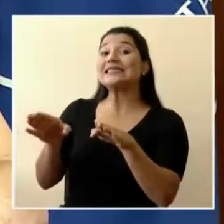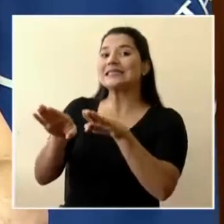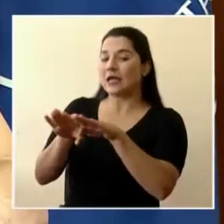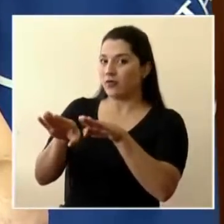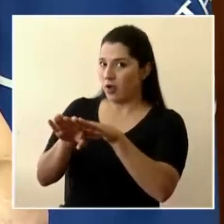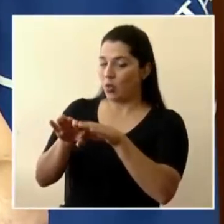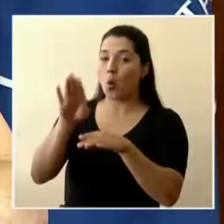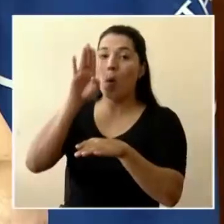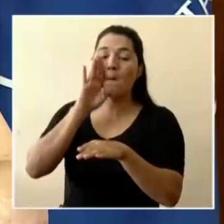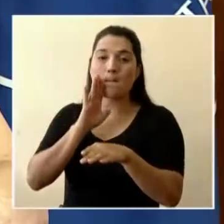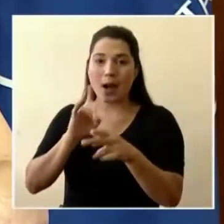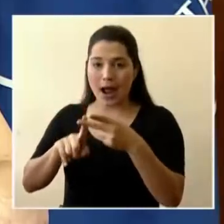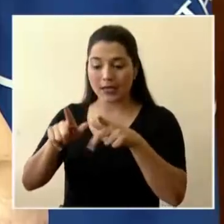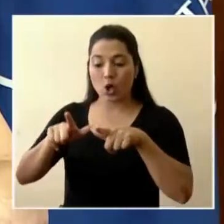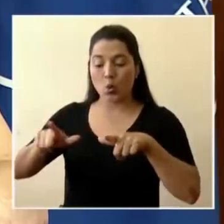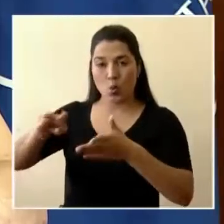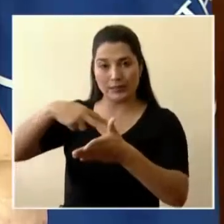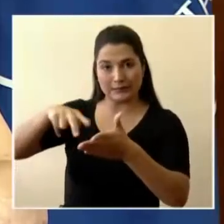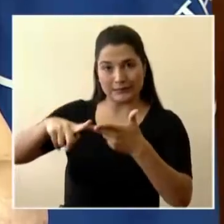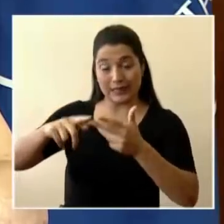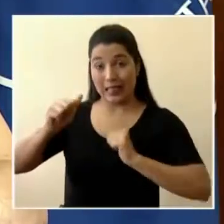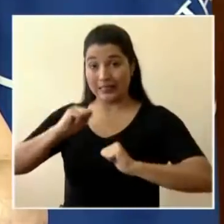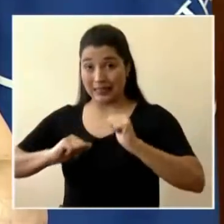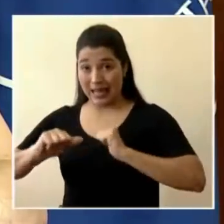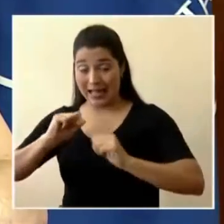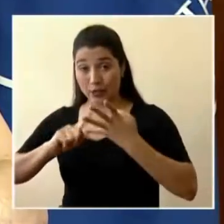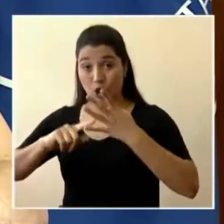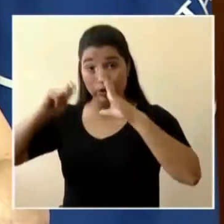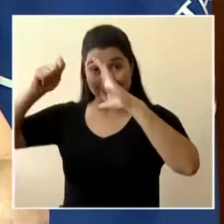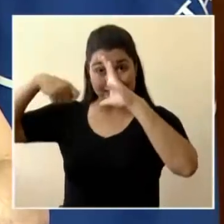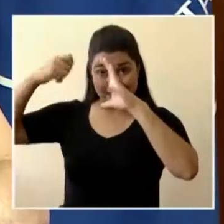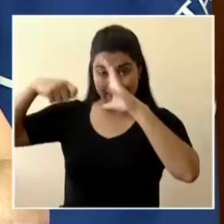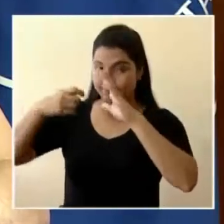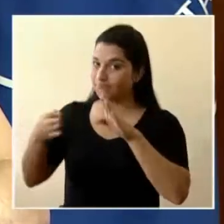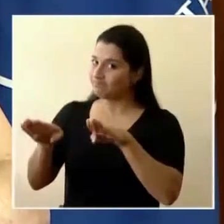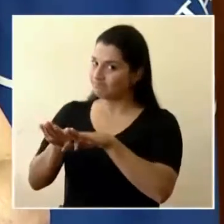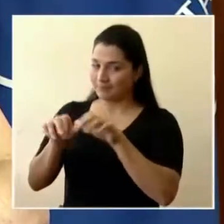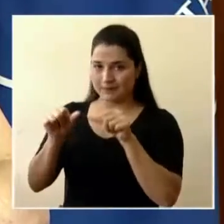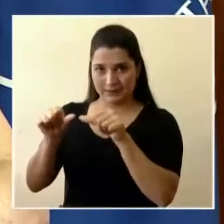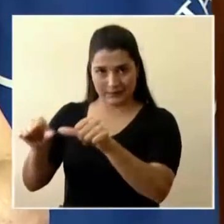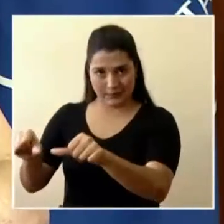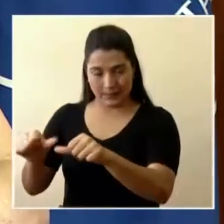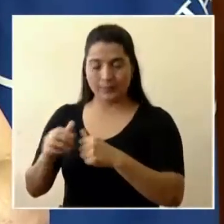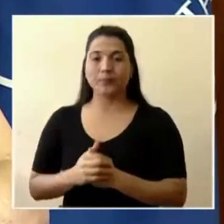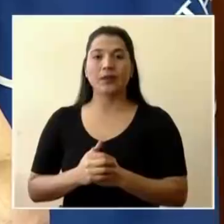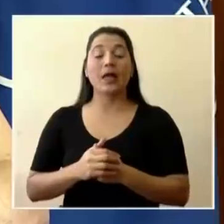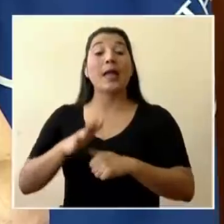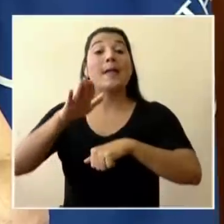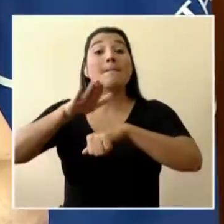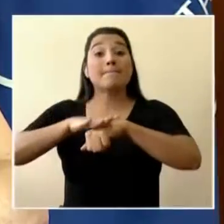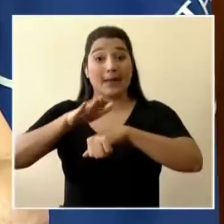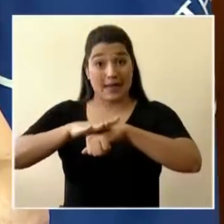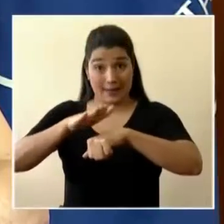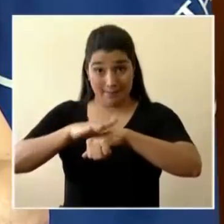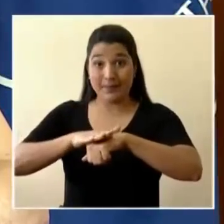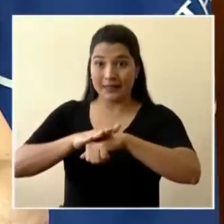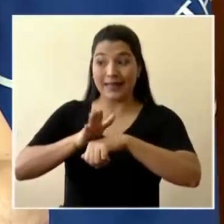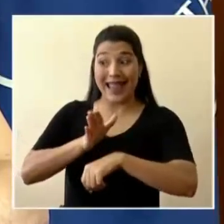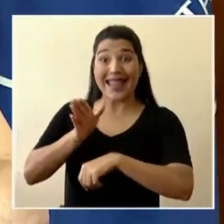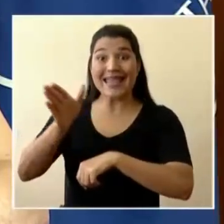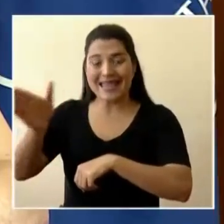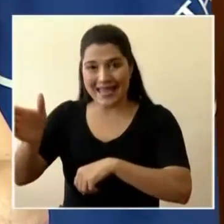bares, discotecas, teatros y cines. Se permite el autoservicio en